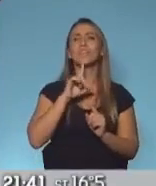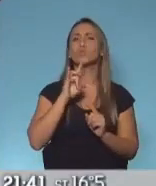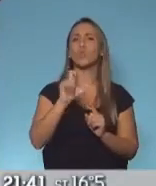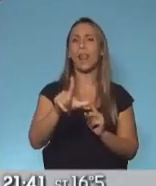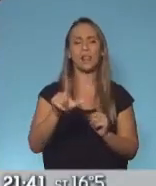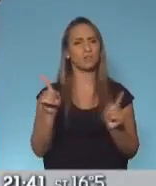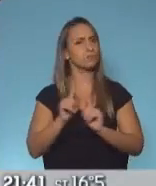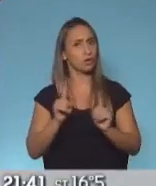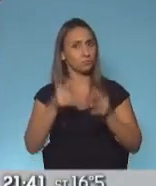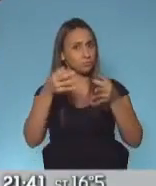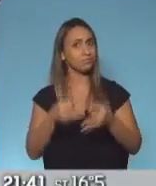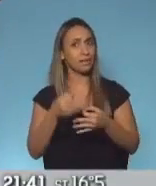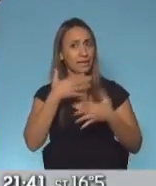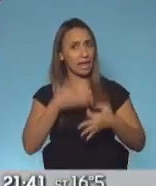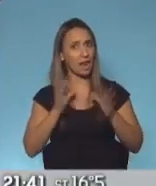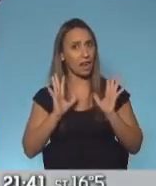de sesión por teletrabajo,